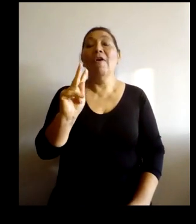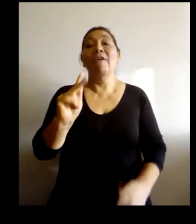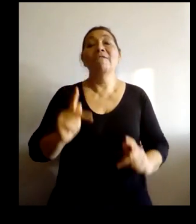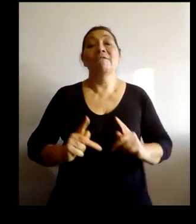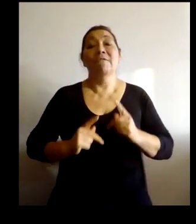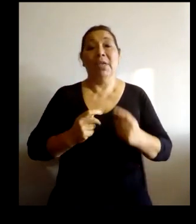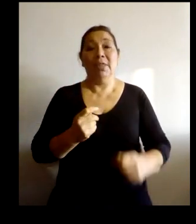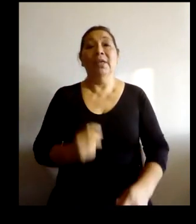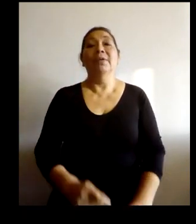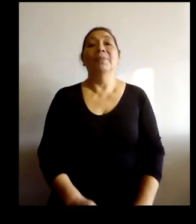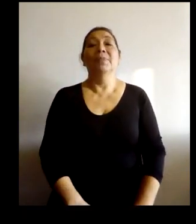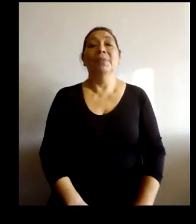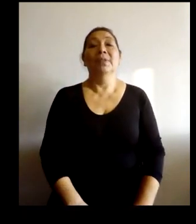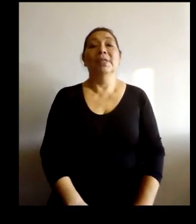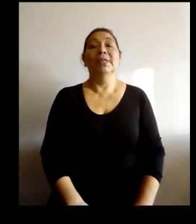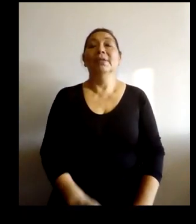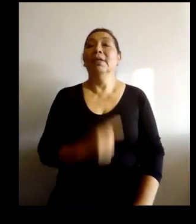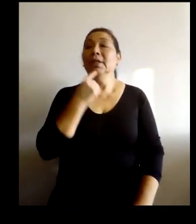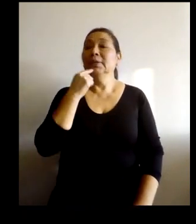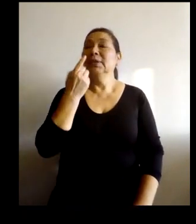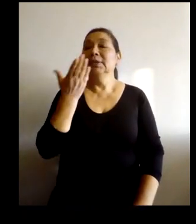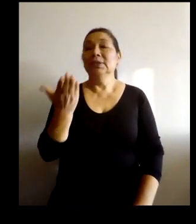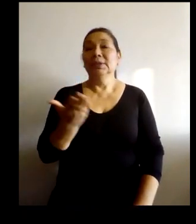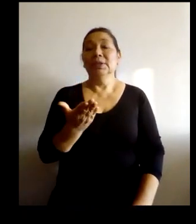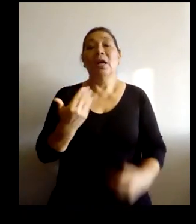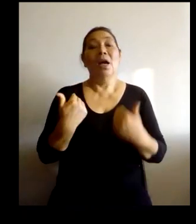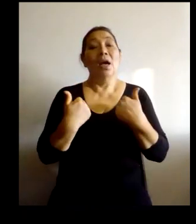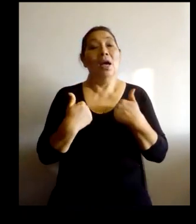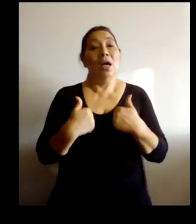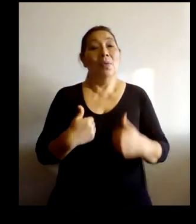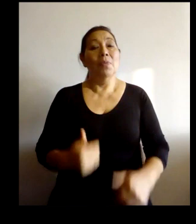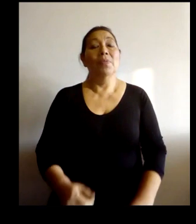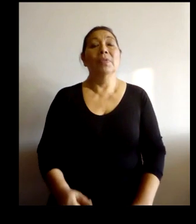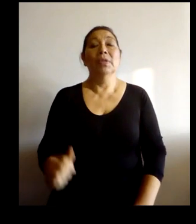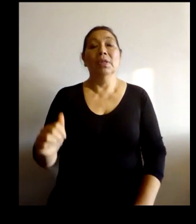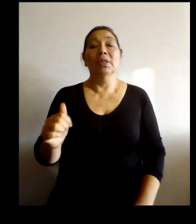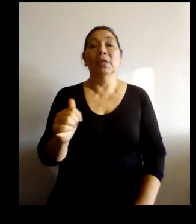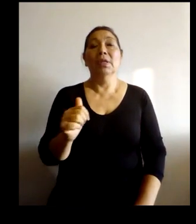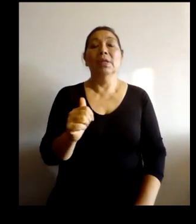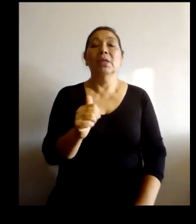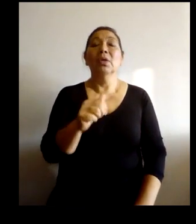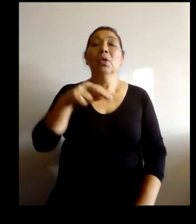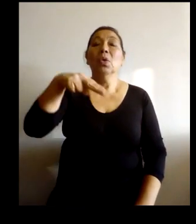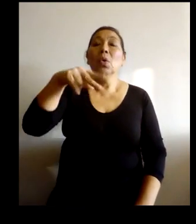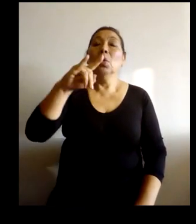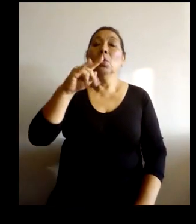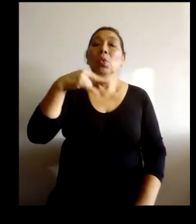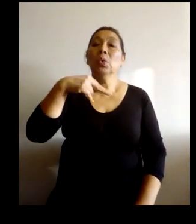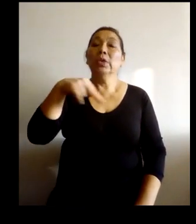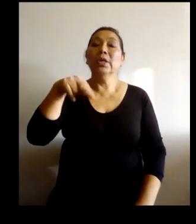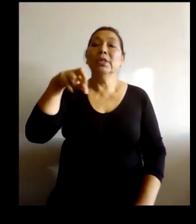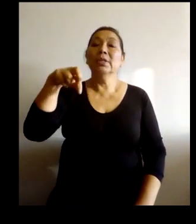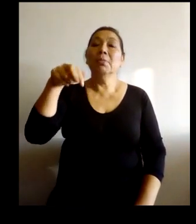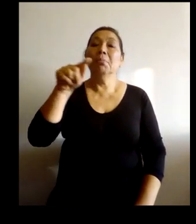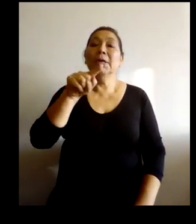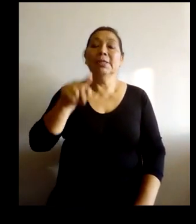ha solicitado el uso de la palabra por la parte demandada el abogado Sandro Alberto Núñez Paz.